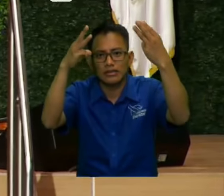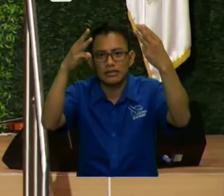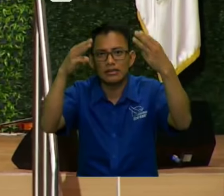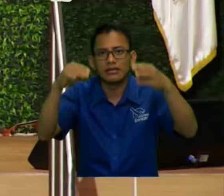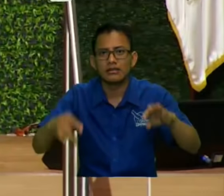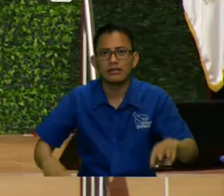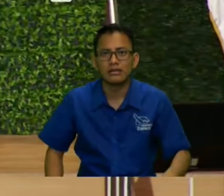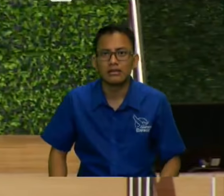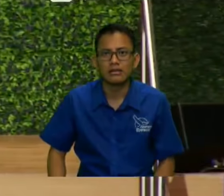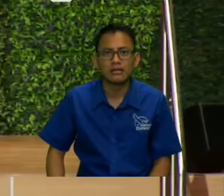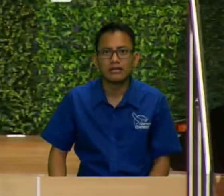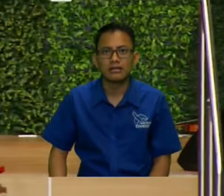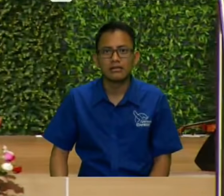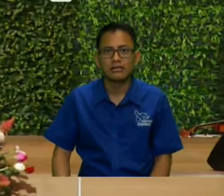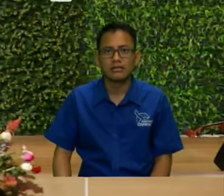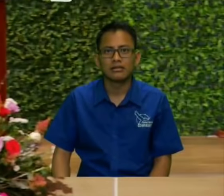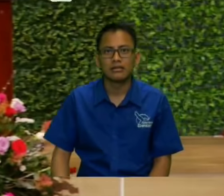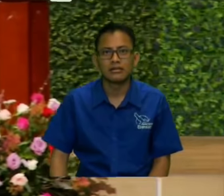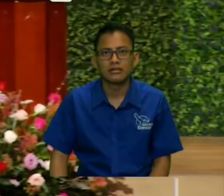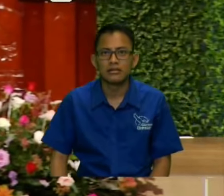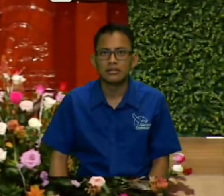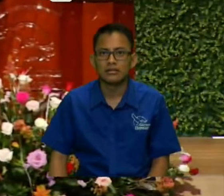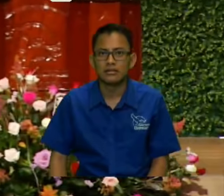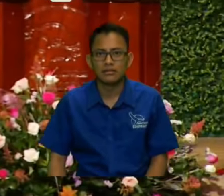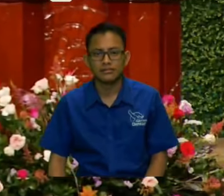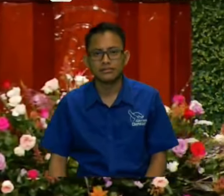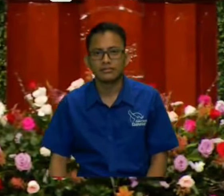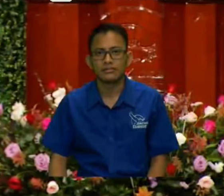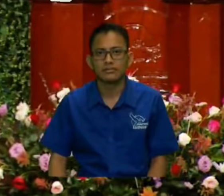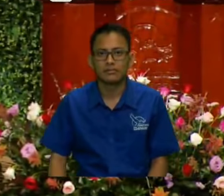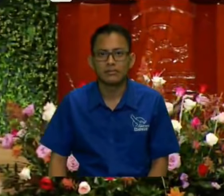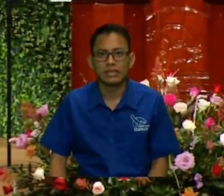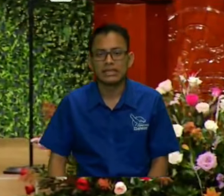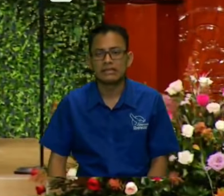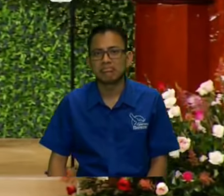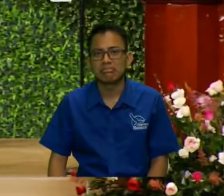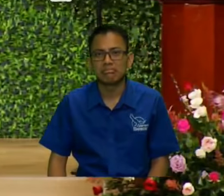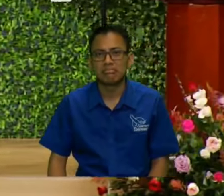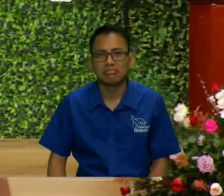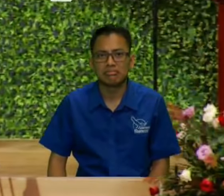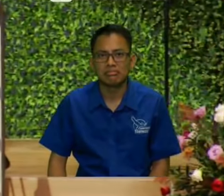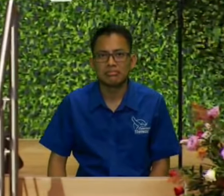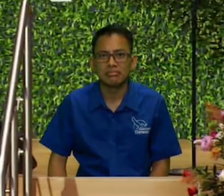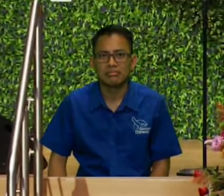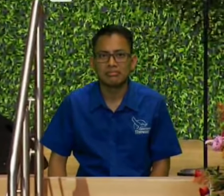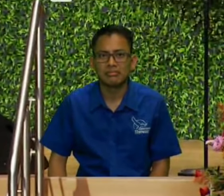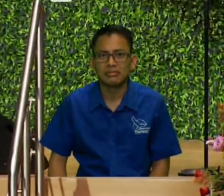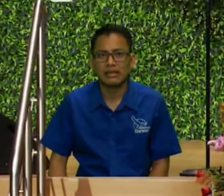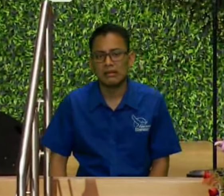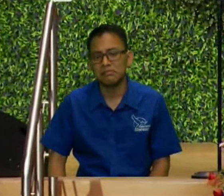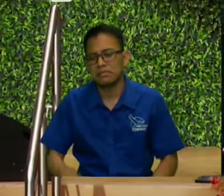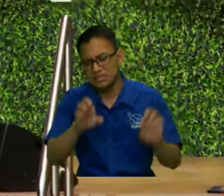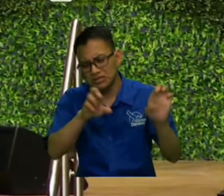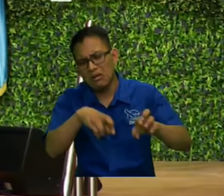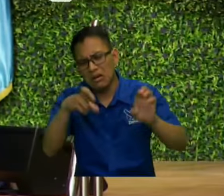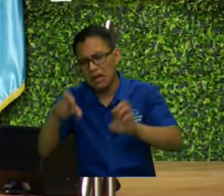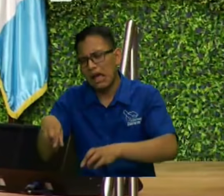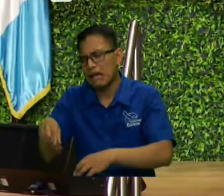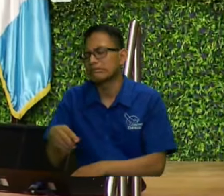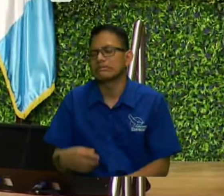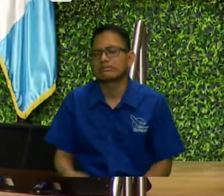Y cuando vienen esos milagros, yo creo que nosotros, hermano, mire, está bien que se aburra cualquier persona de